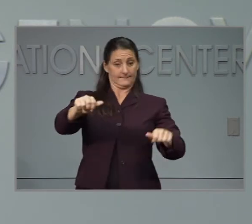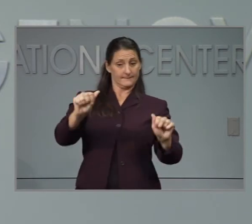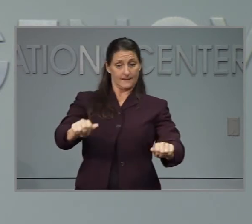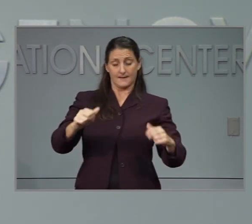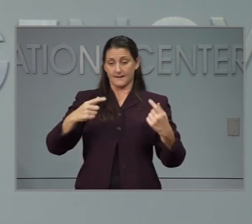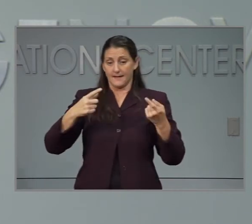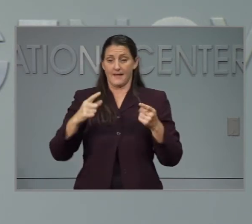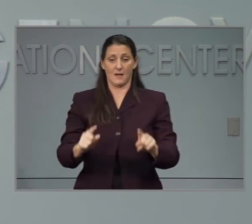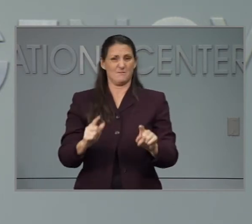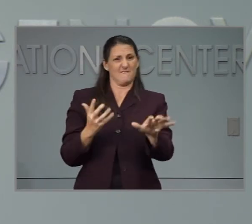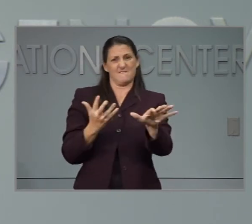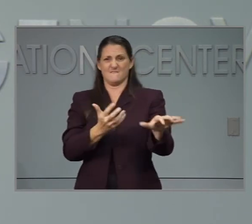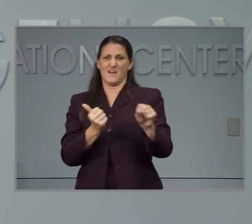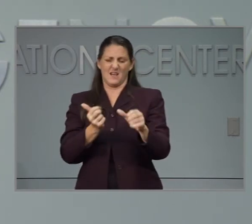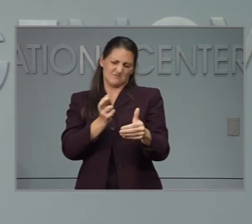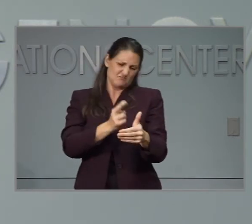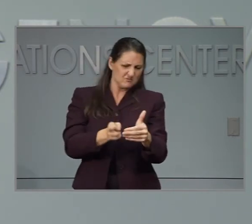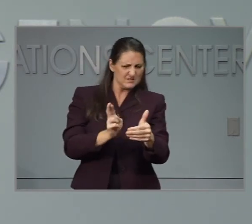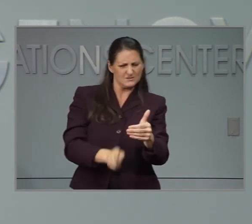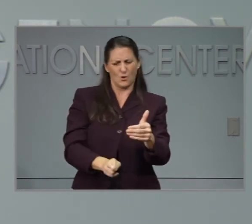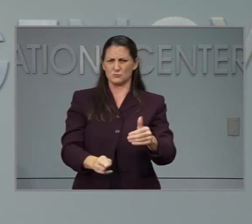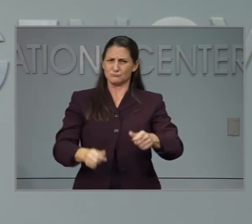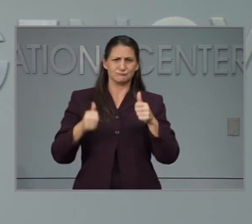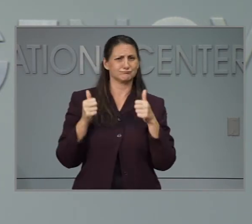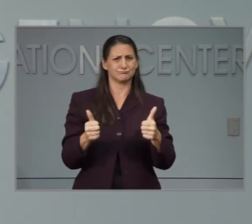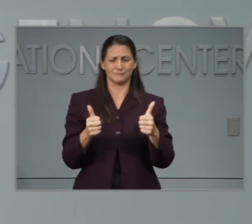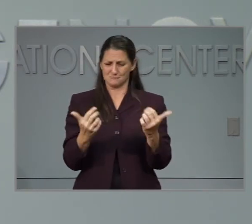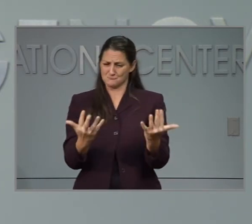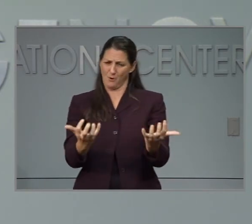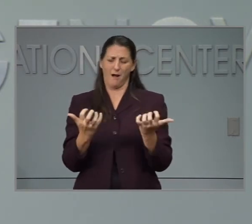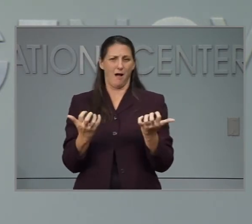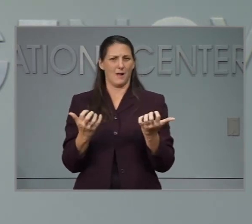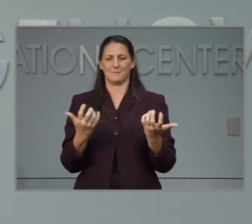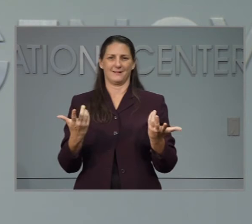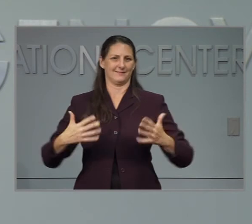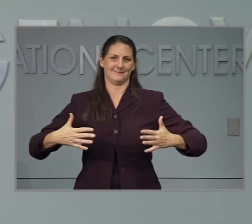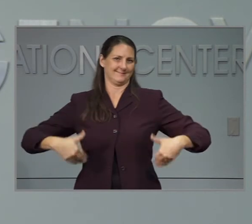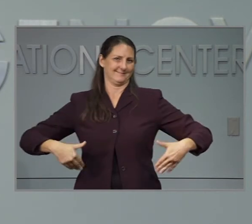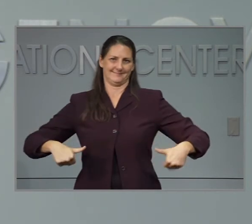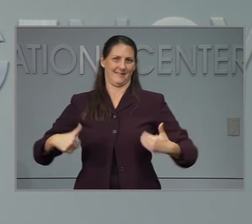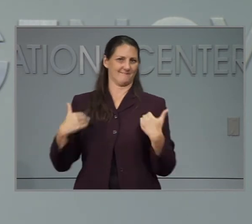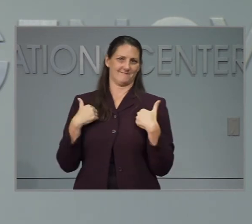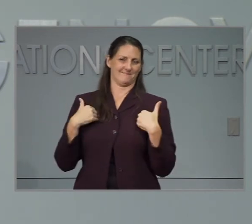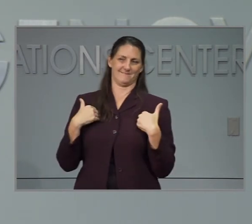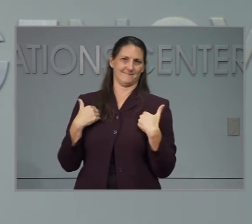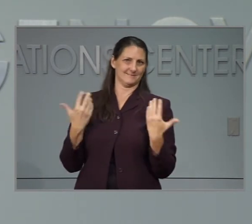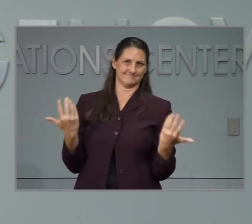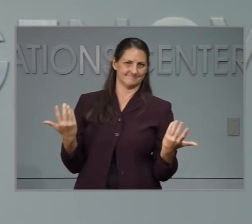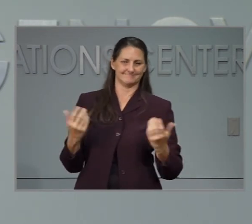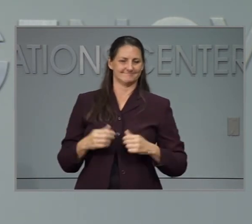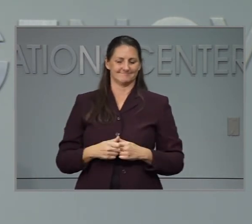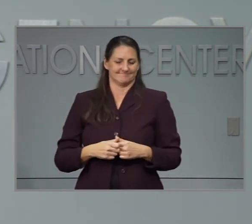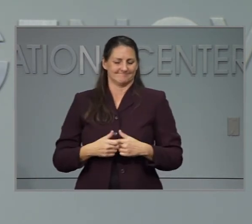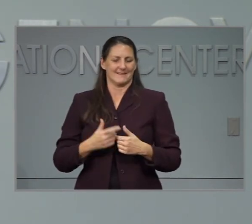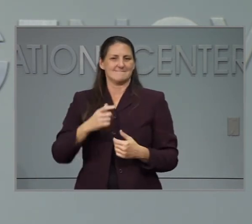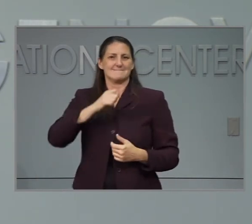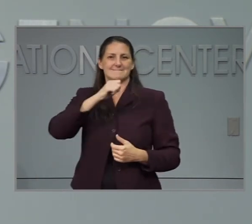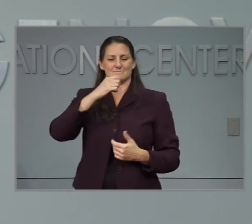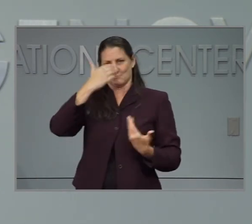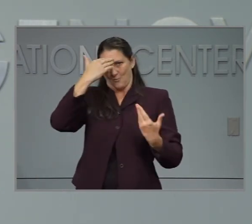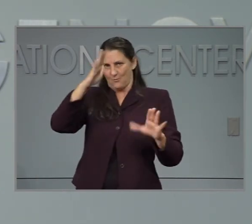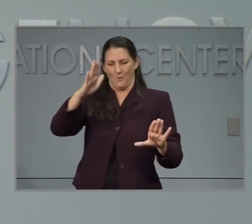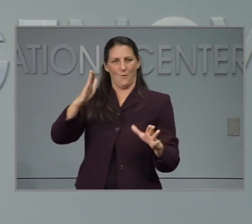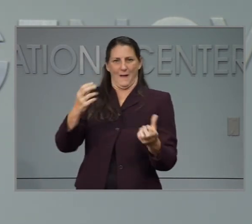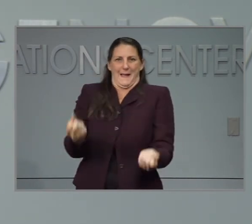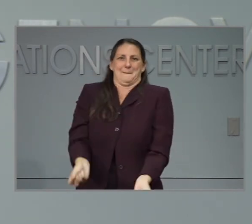Si son rápidas y con resultados prontos, eso es positivo. Quisiera comprender más acerca de cuántos